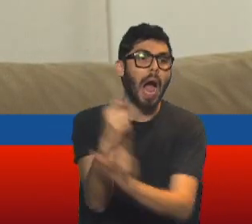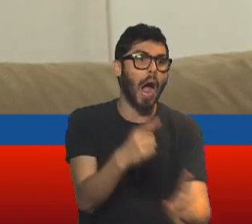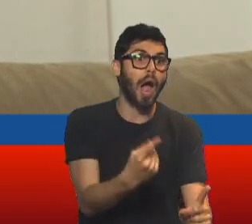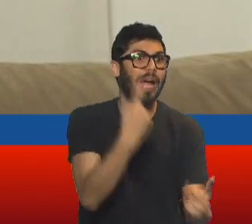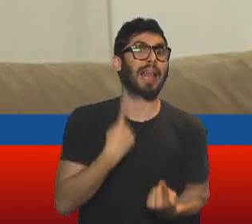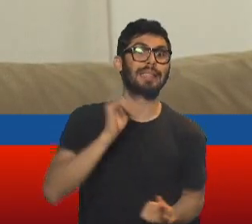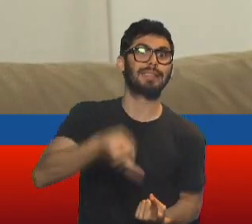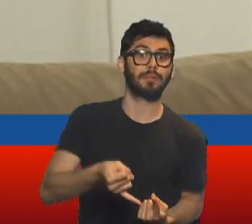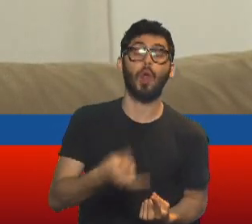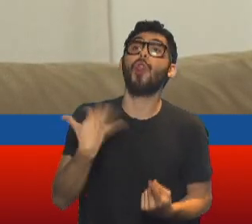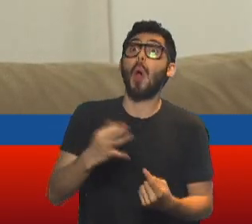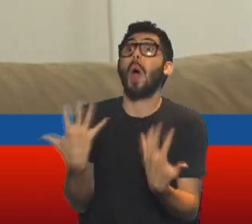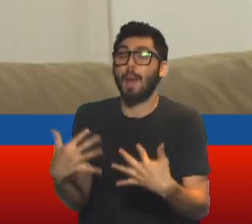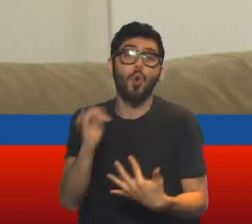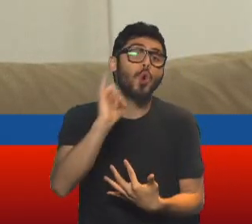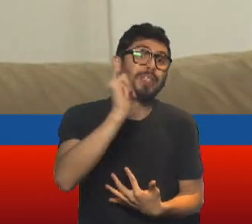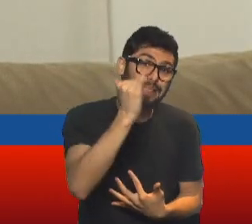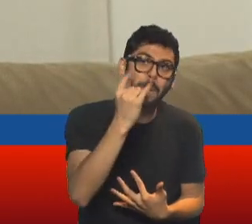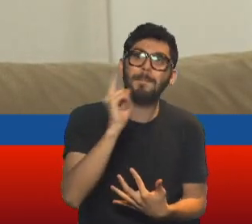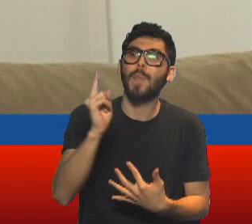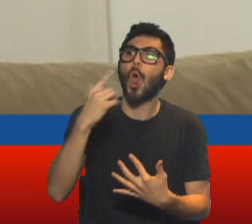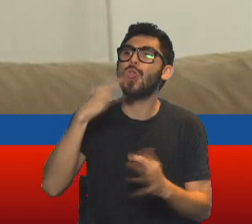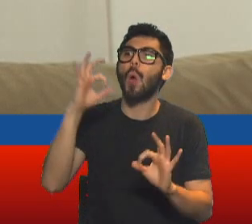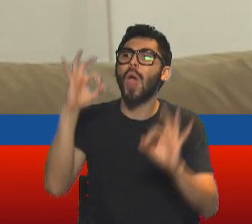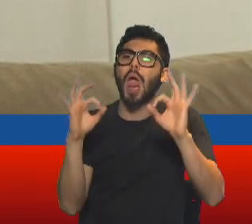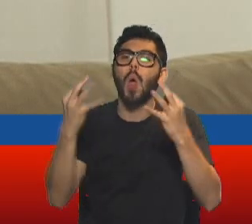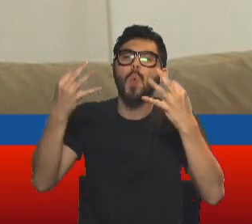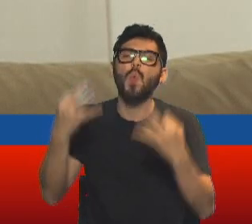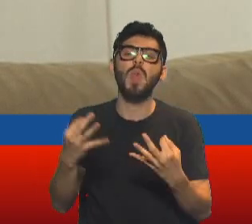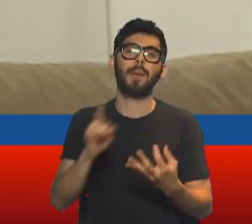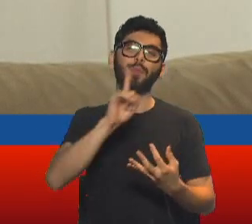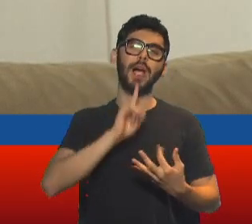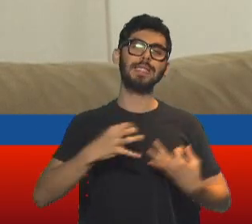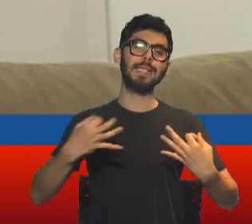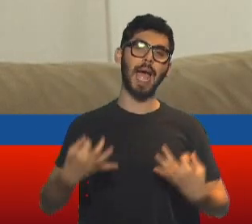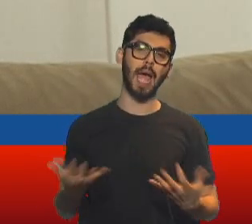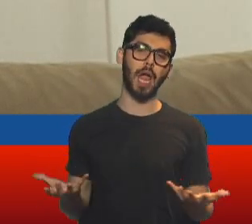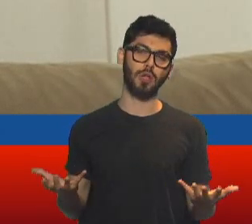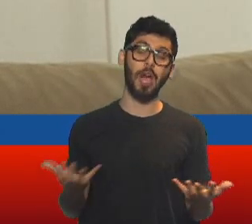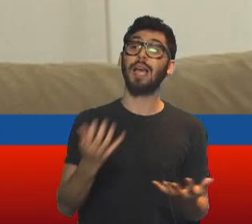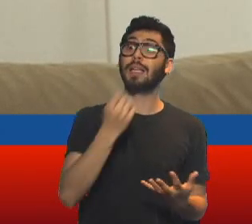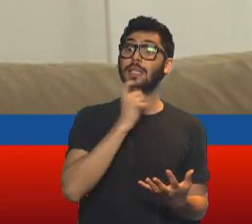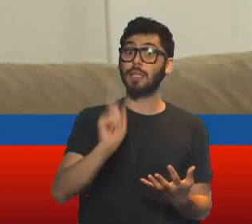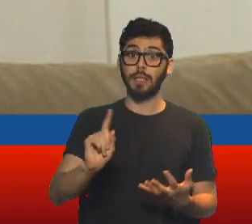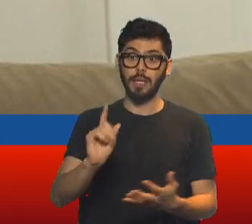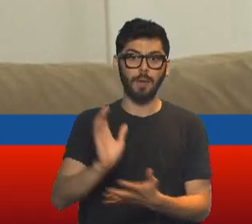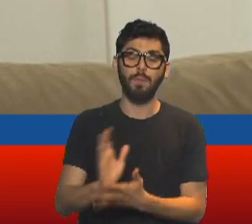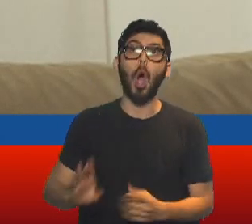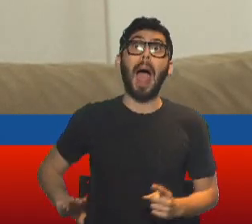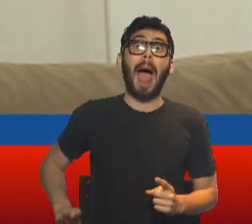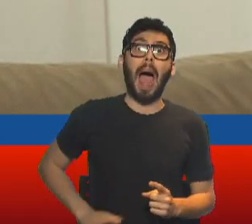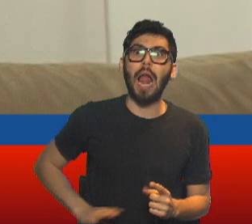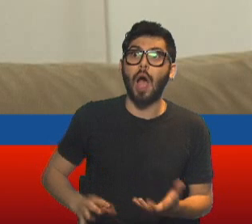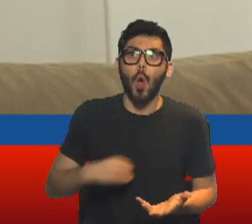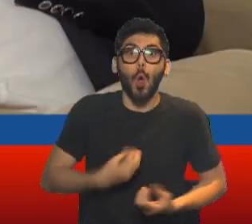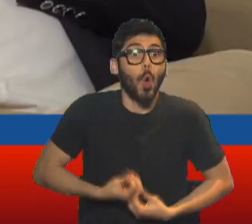mejor posible, por supuesto, pero con un buen diagnóstico, con seriedad. Si no, vamos a actuar impulsado por las ganas, por la